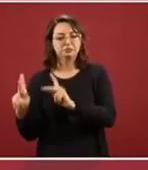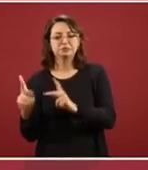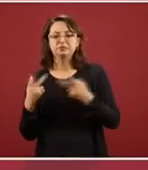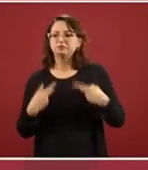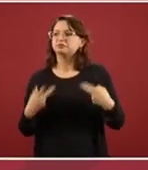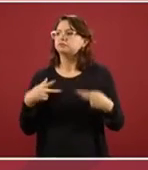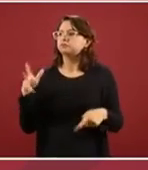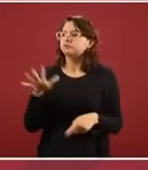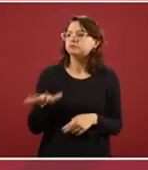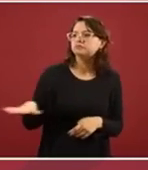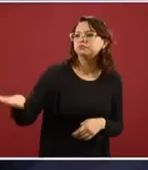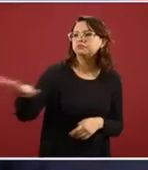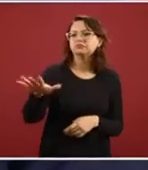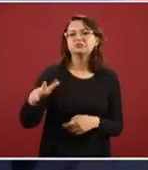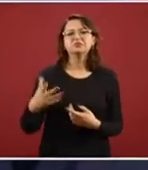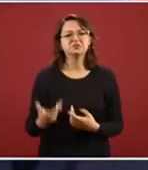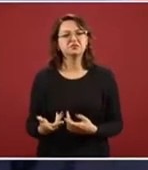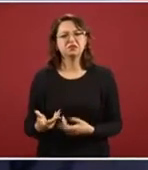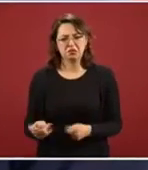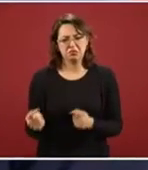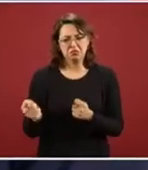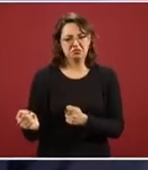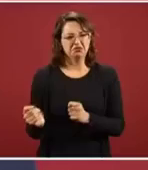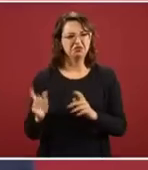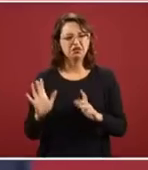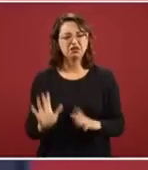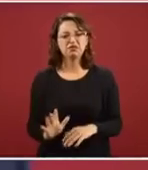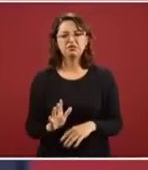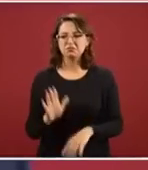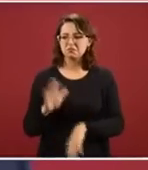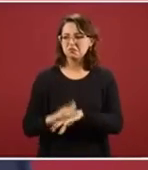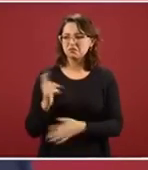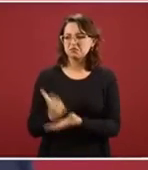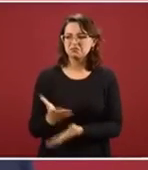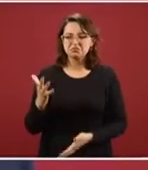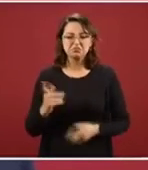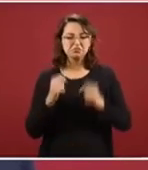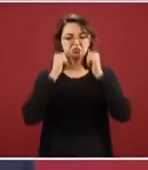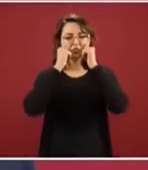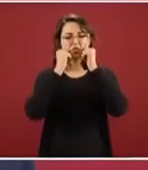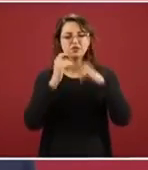¿Quién se preocupaba porque no aumentara el precio de la luz?